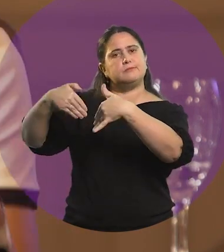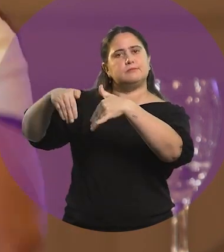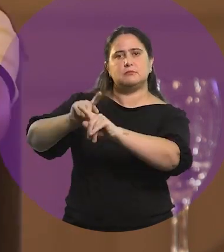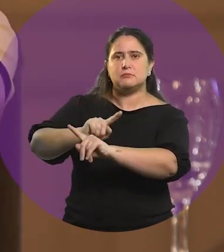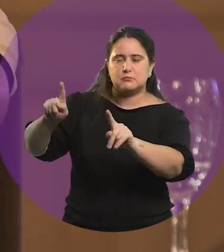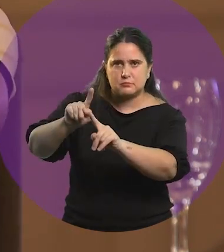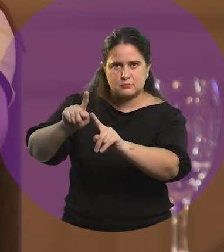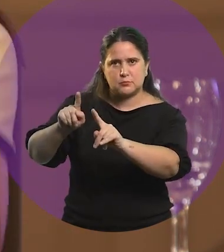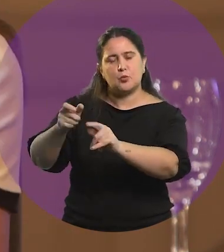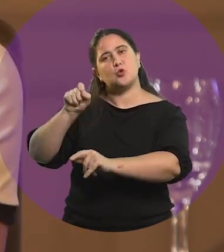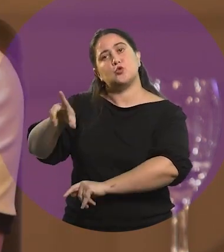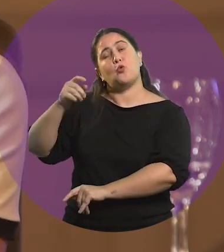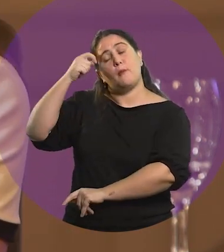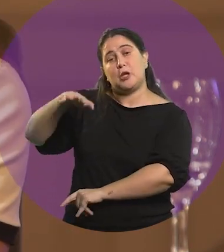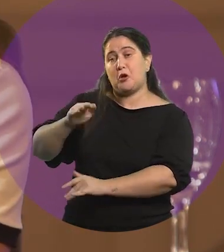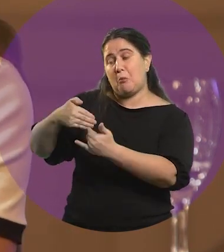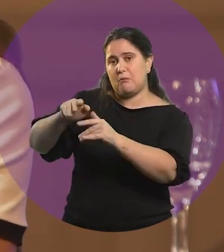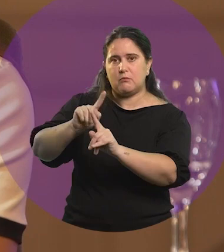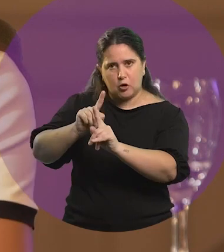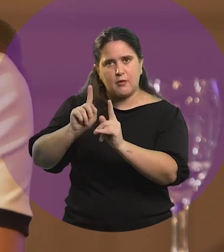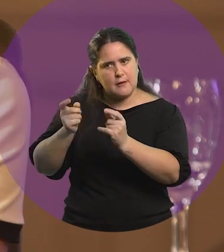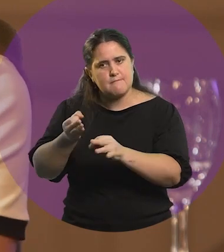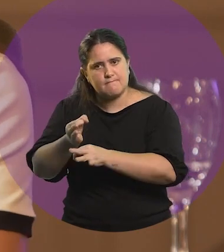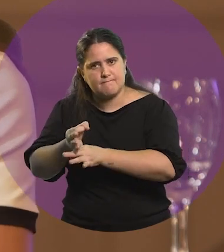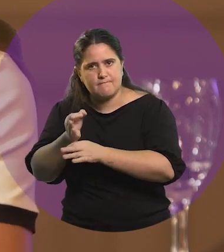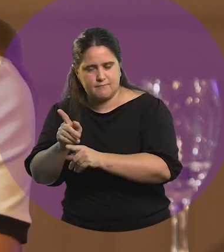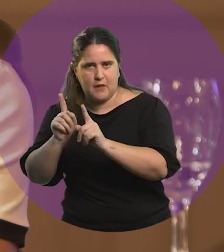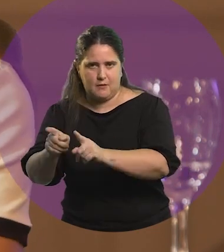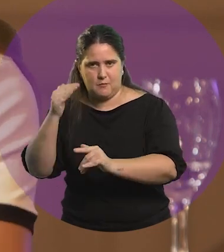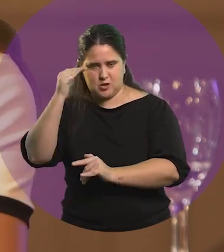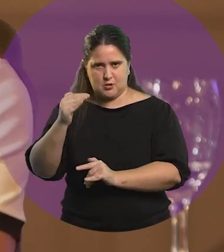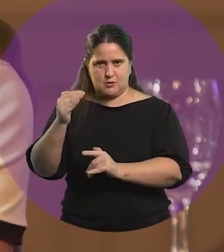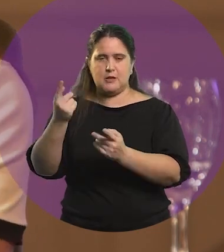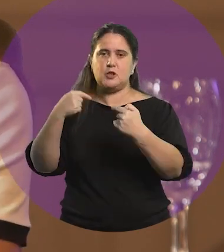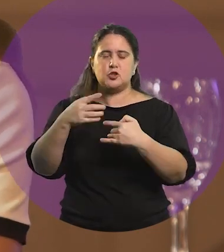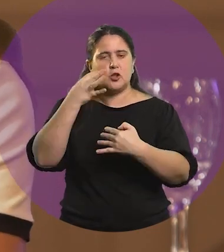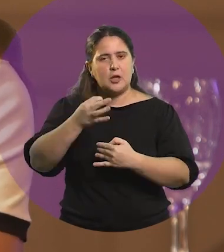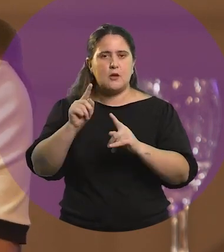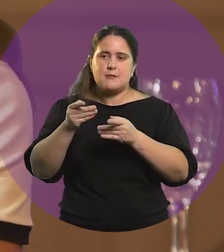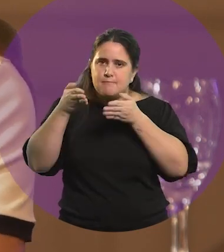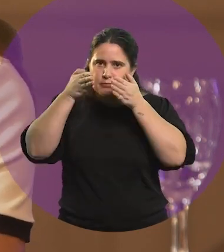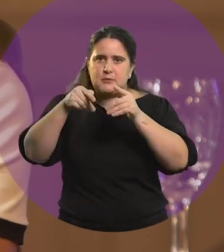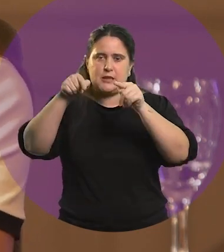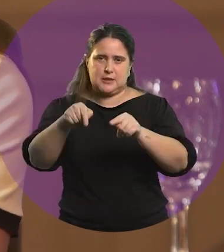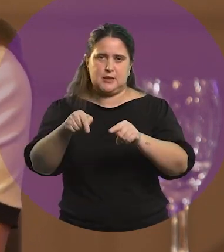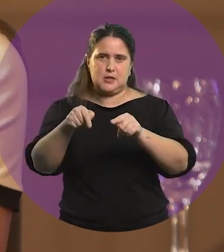dejemos ese sentido común que a veces nos juega en contra. Así que creo que pondría mucho énfasis